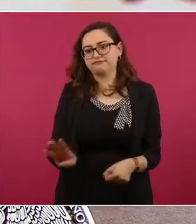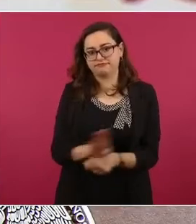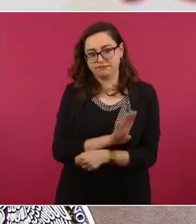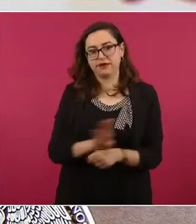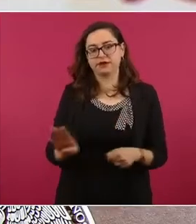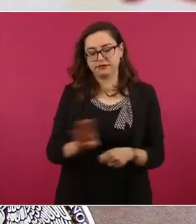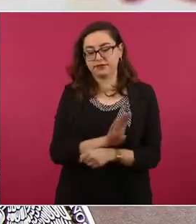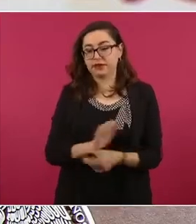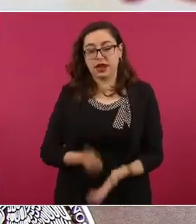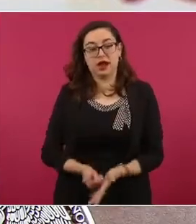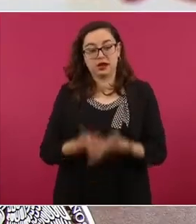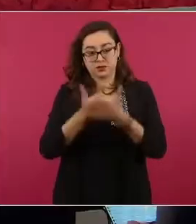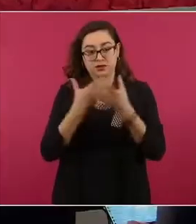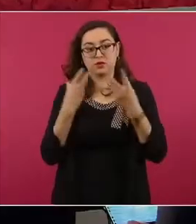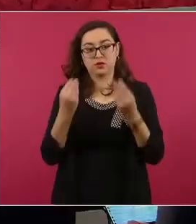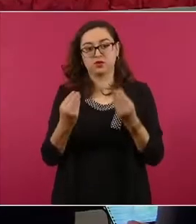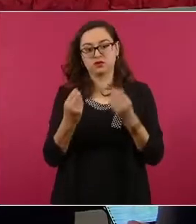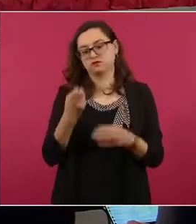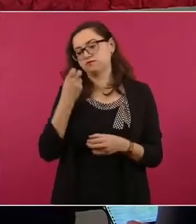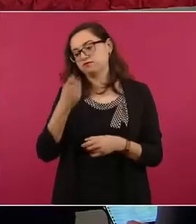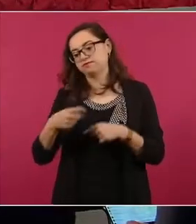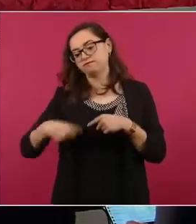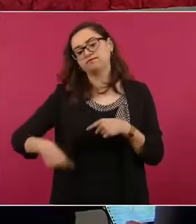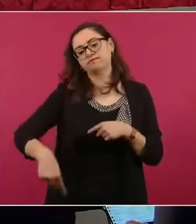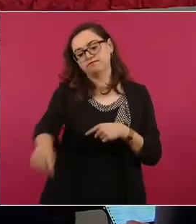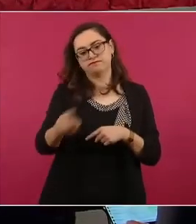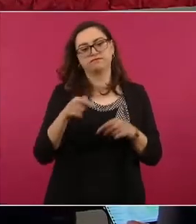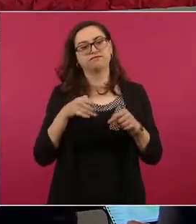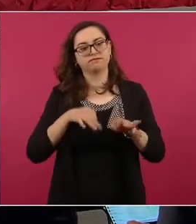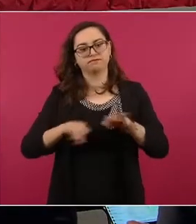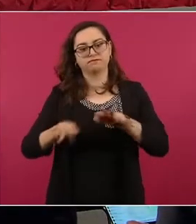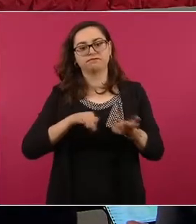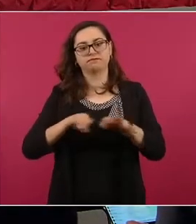de servicios. Esto es en lo que estamos trabajando. Gracias.